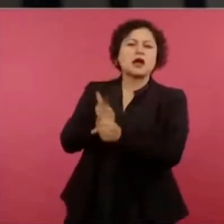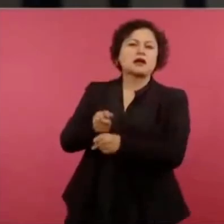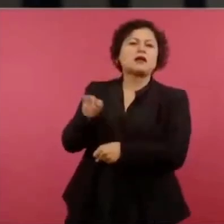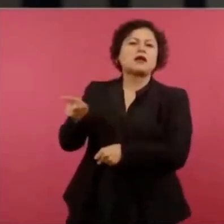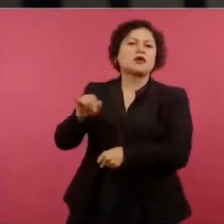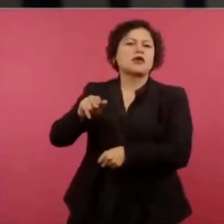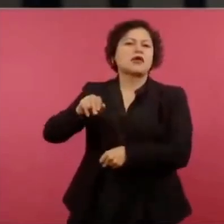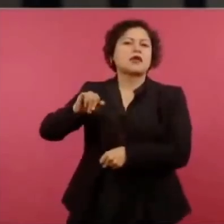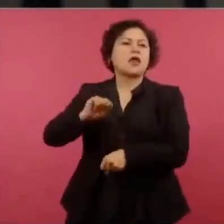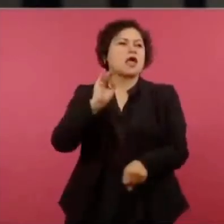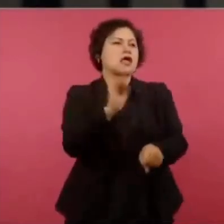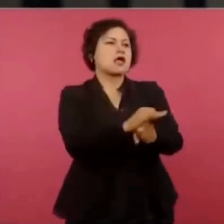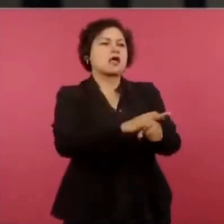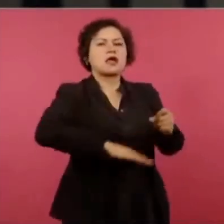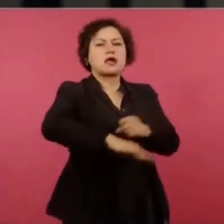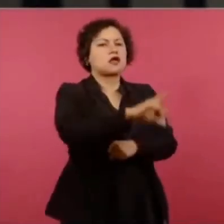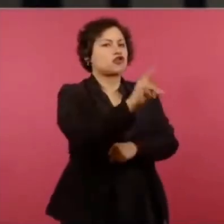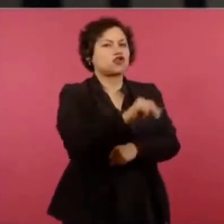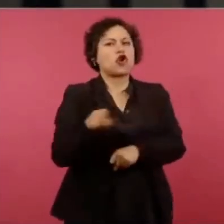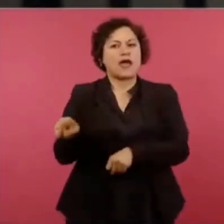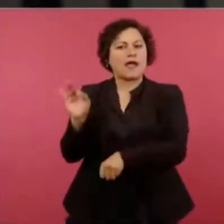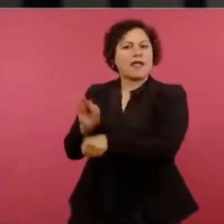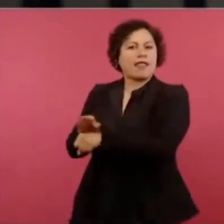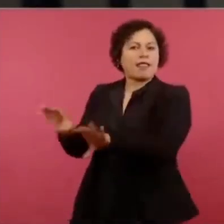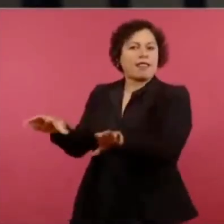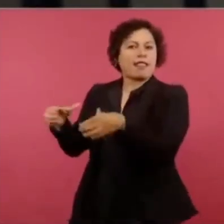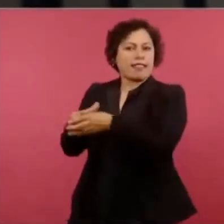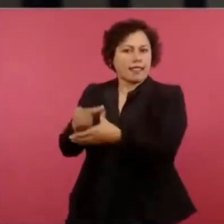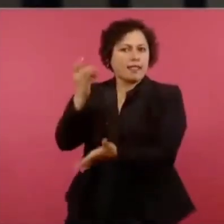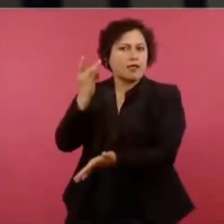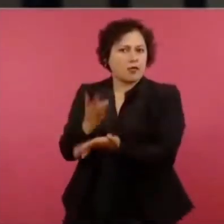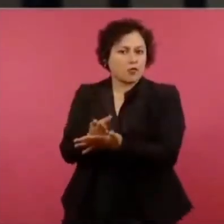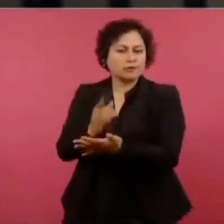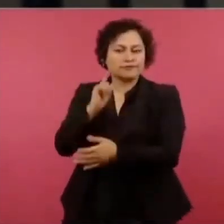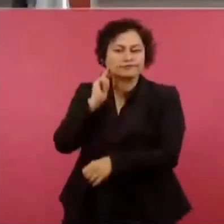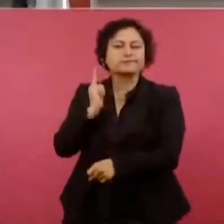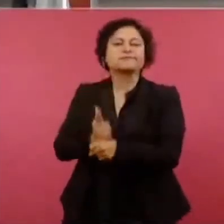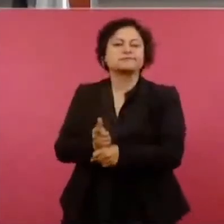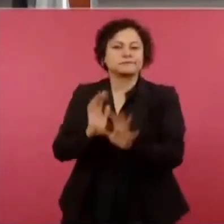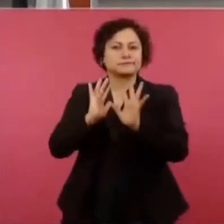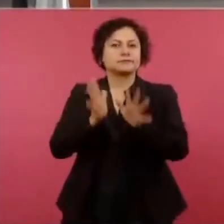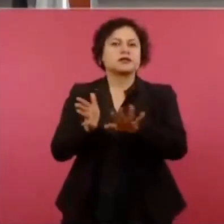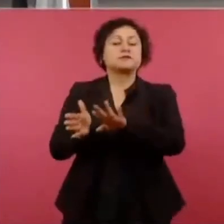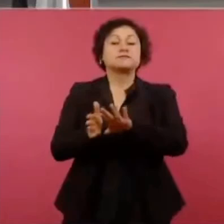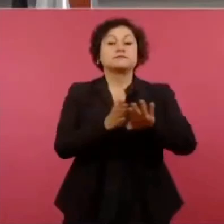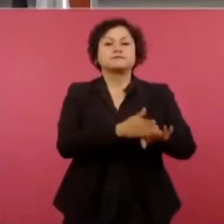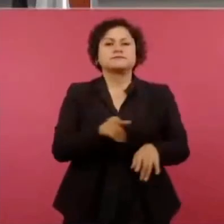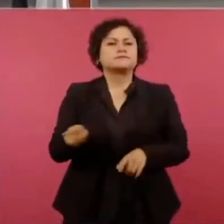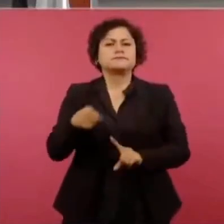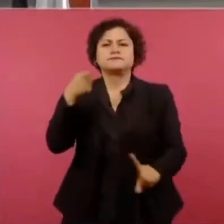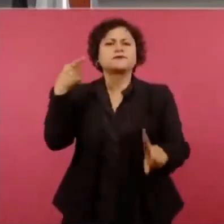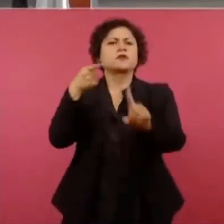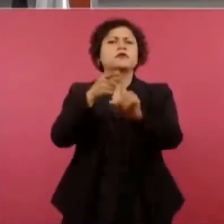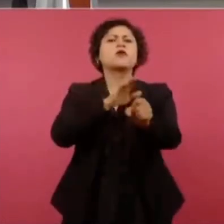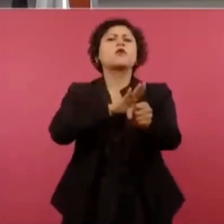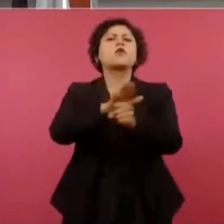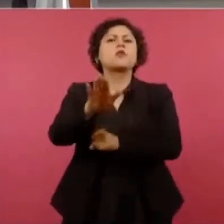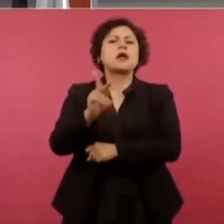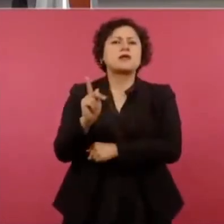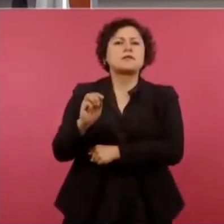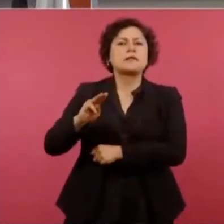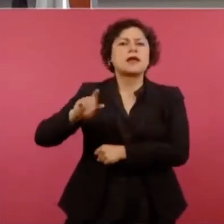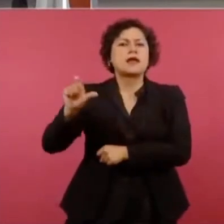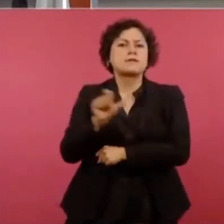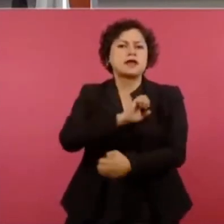Lo que en realidad buscan ocultar, además de esta mecánica del presunto fraude a Petróleos Mexicanos, también